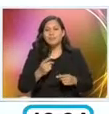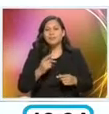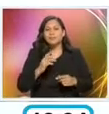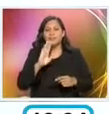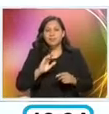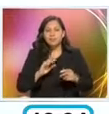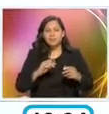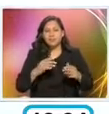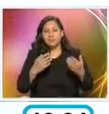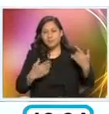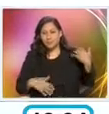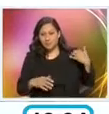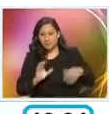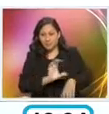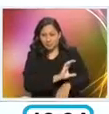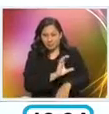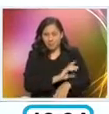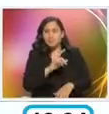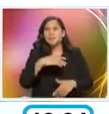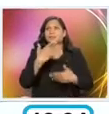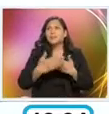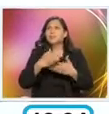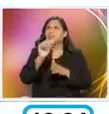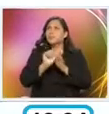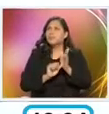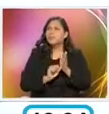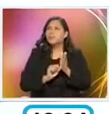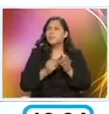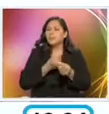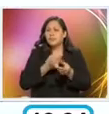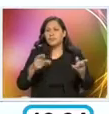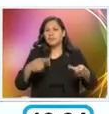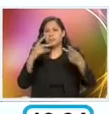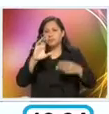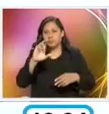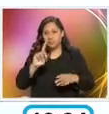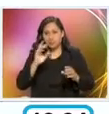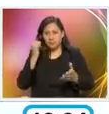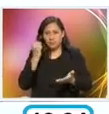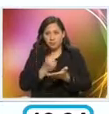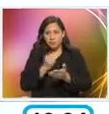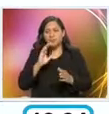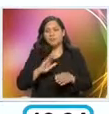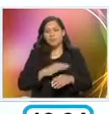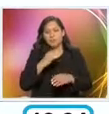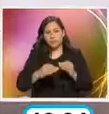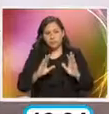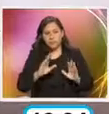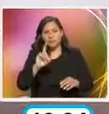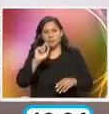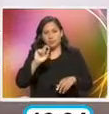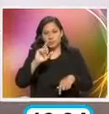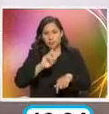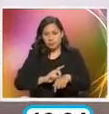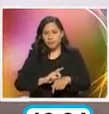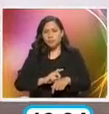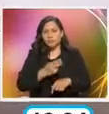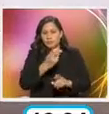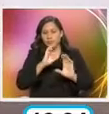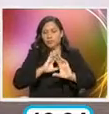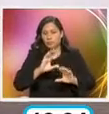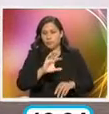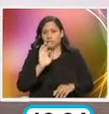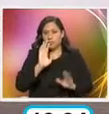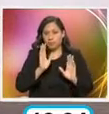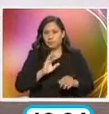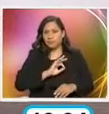con lo electrónico. Ya el mes que entra ya sale el disco, ya oficialmente. Ya por fin. En 20 días pueden encontrar esta canción. ¿Con ya. cuántos temas